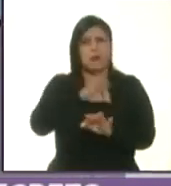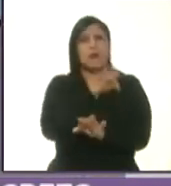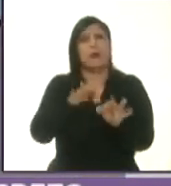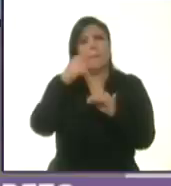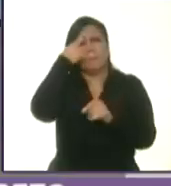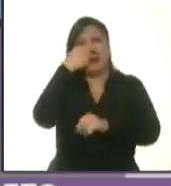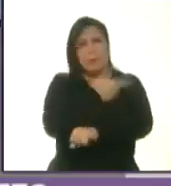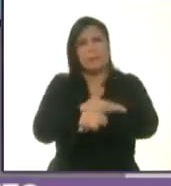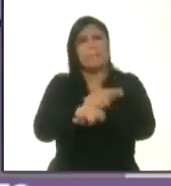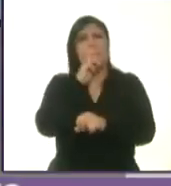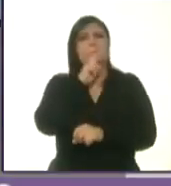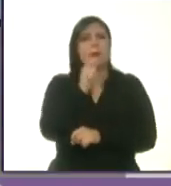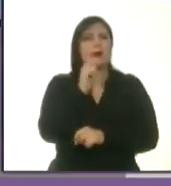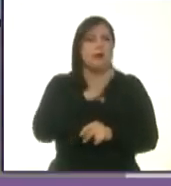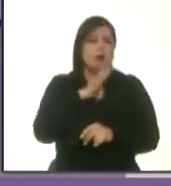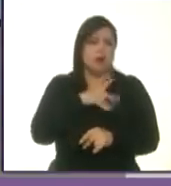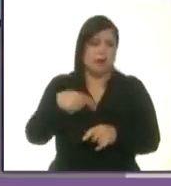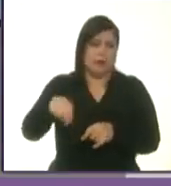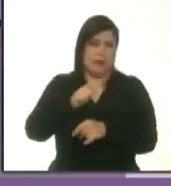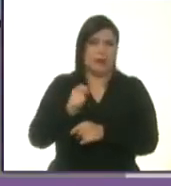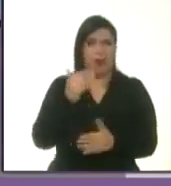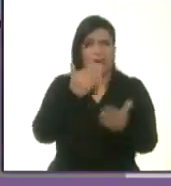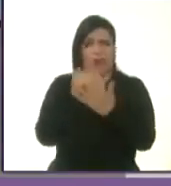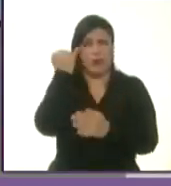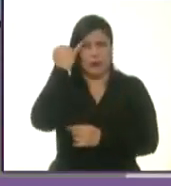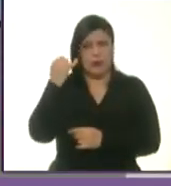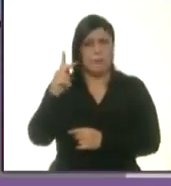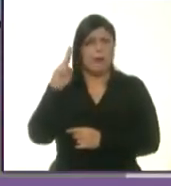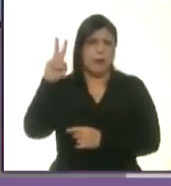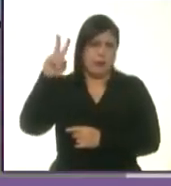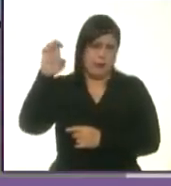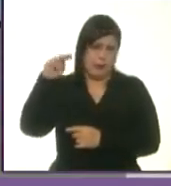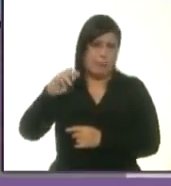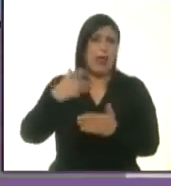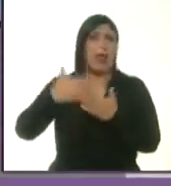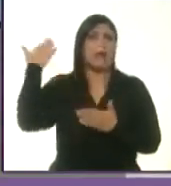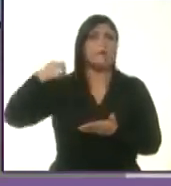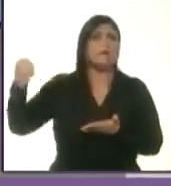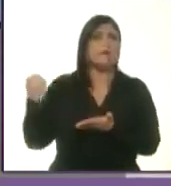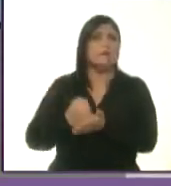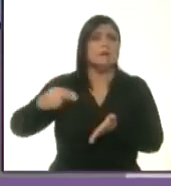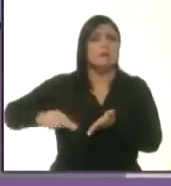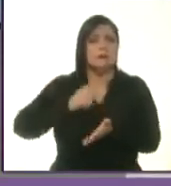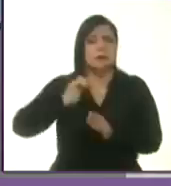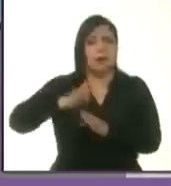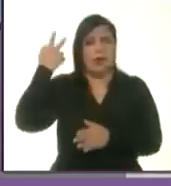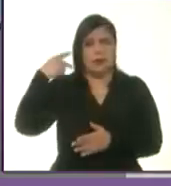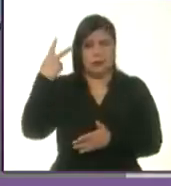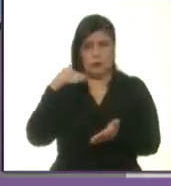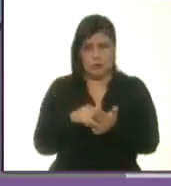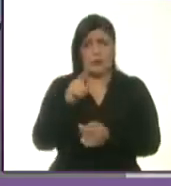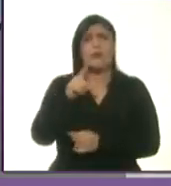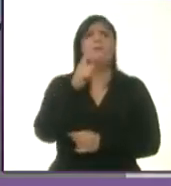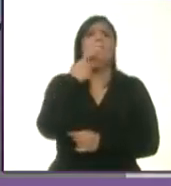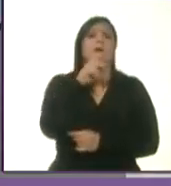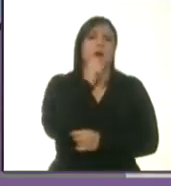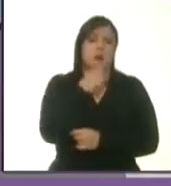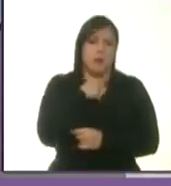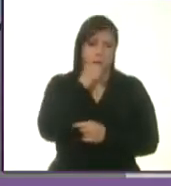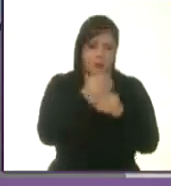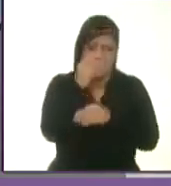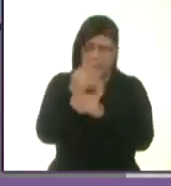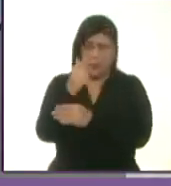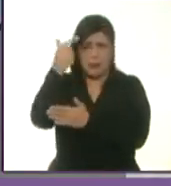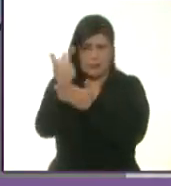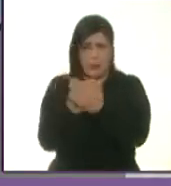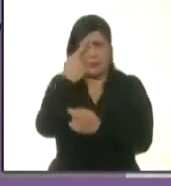que fue una propuesta del partido verde y aprobada en 2017 pero también voy a hacer una base de datos única para que